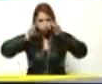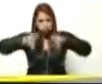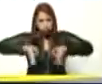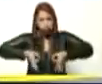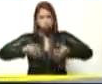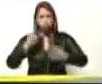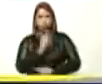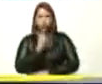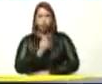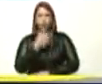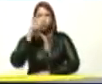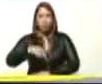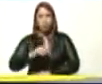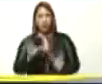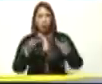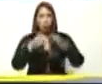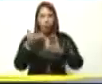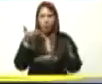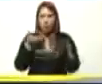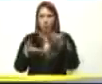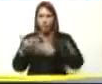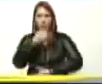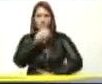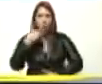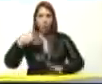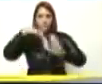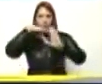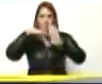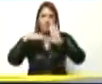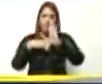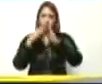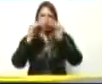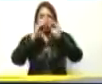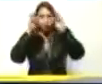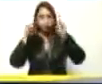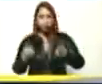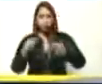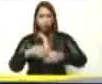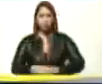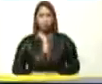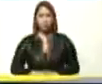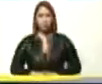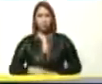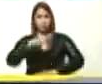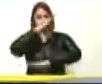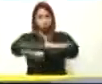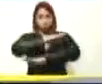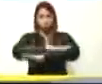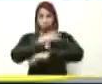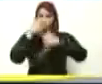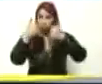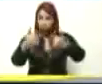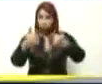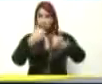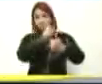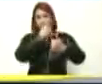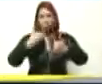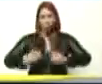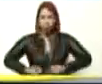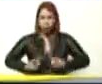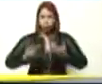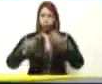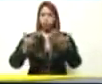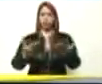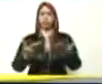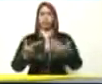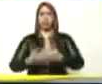revisándose en lo colectivo mejorar todos los métodos con mayor disciplina con mayor entrega